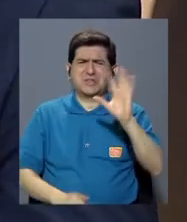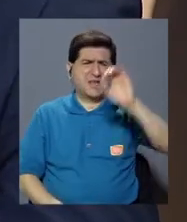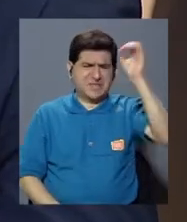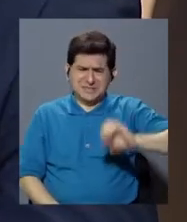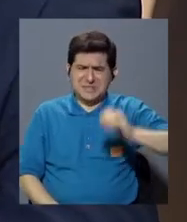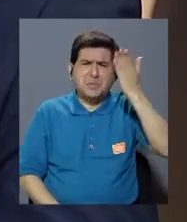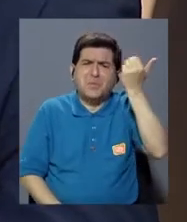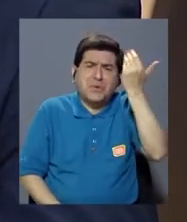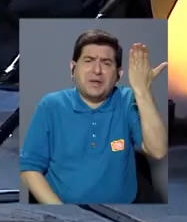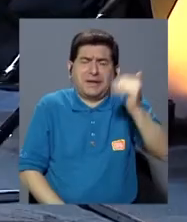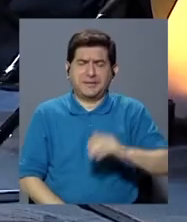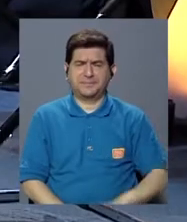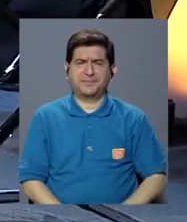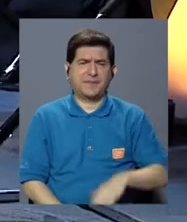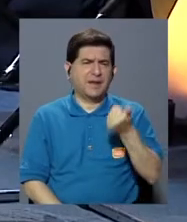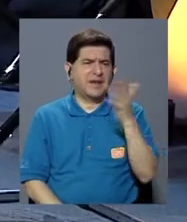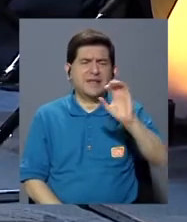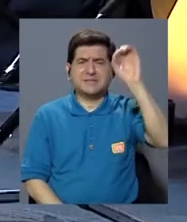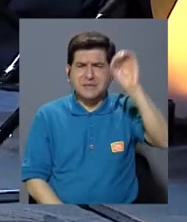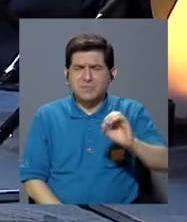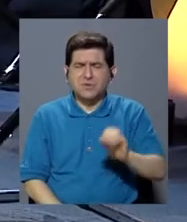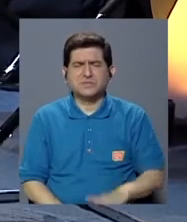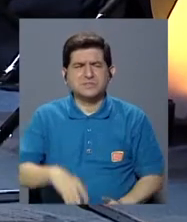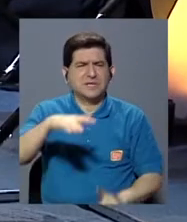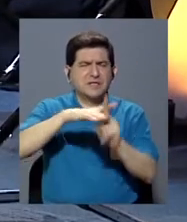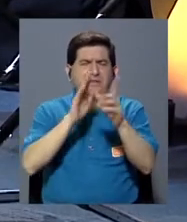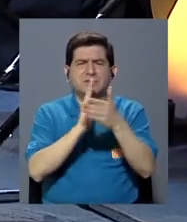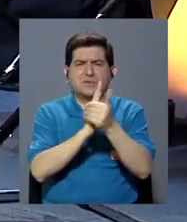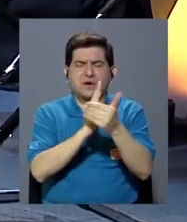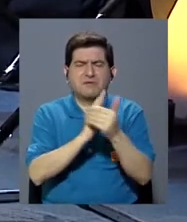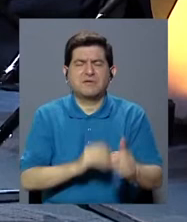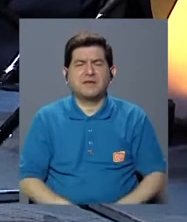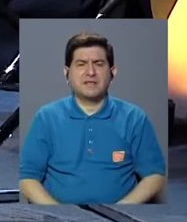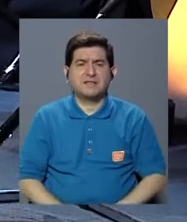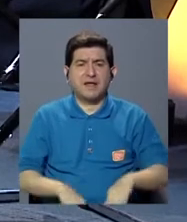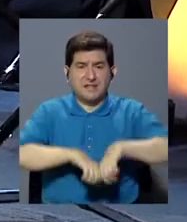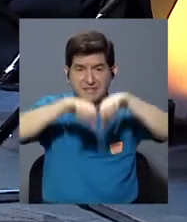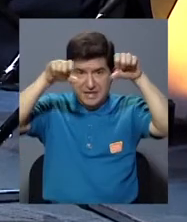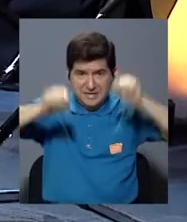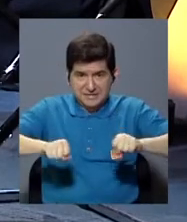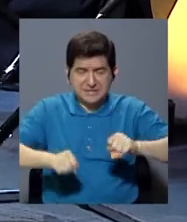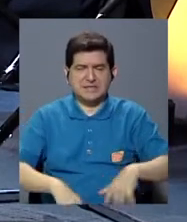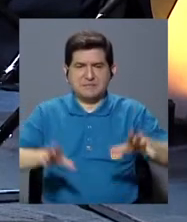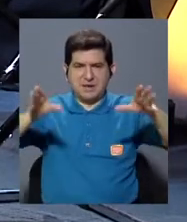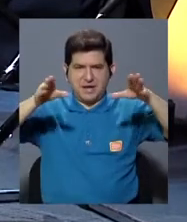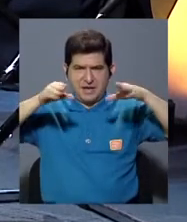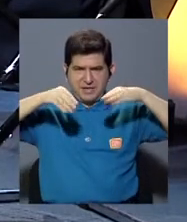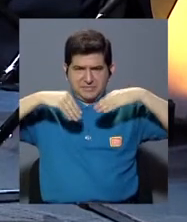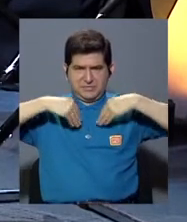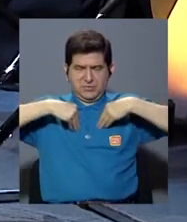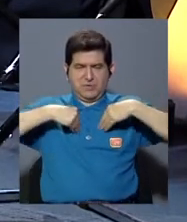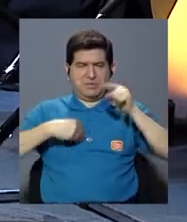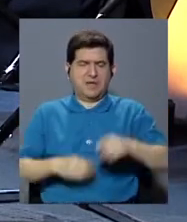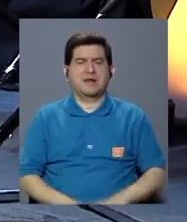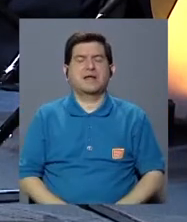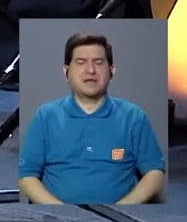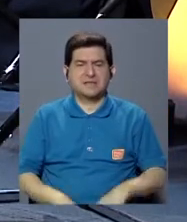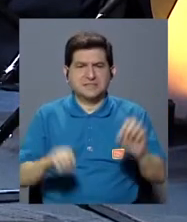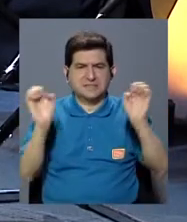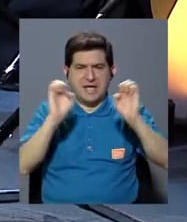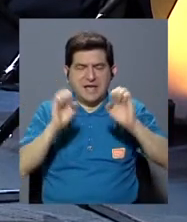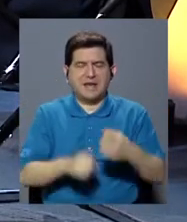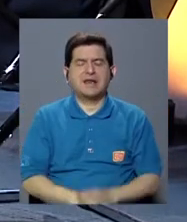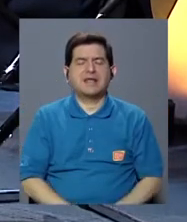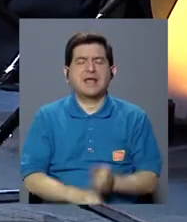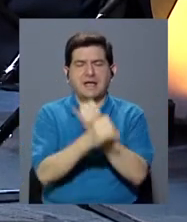ese 15%? Sí, ese 15% sale, digamos, de la capacidad de los circuitos para absorber esos